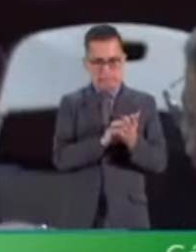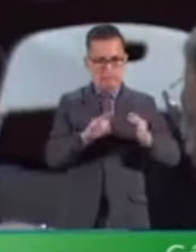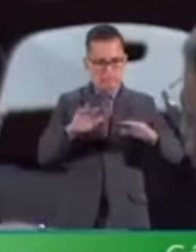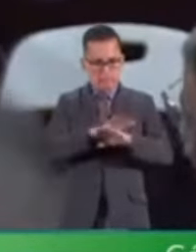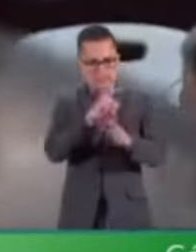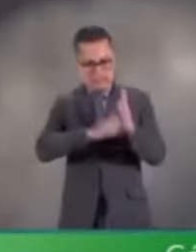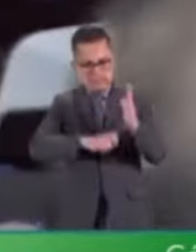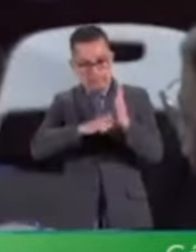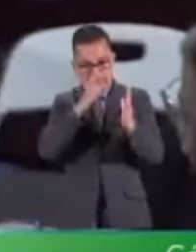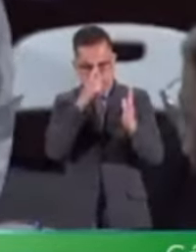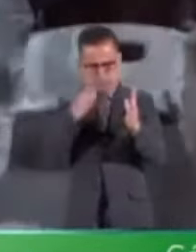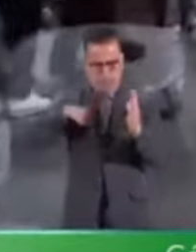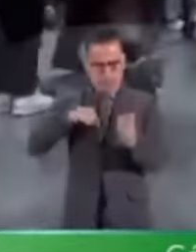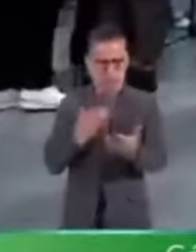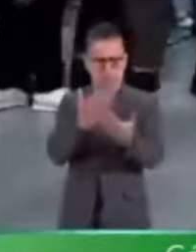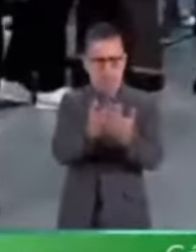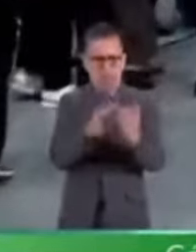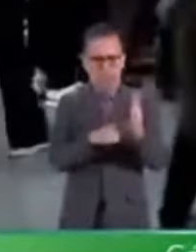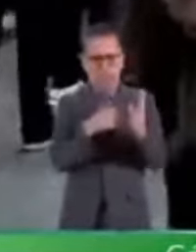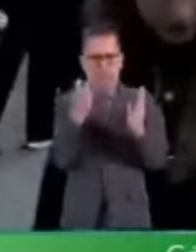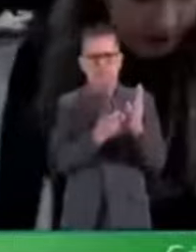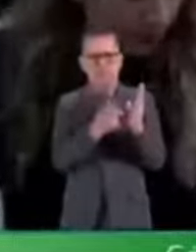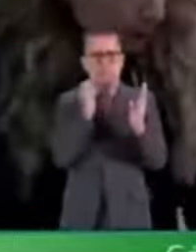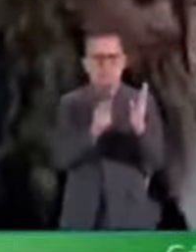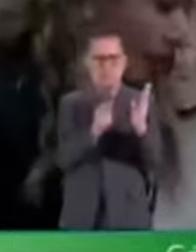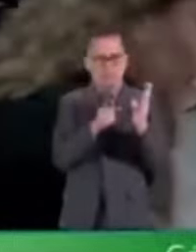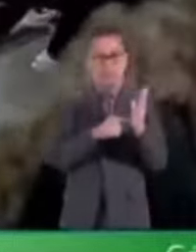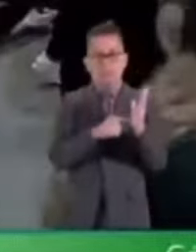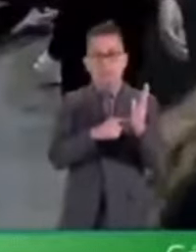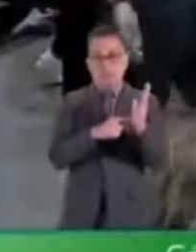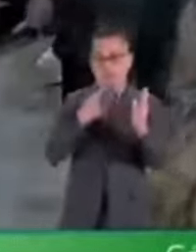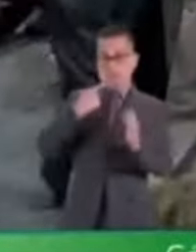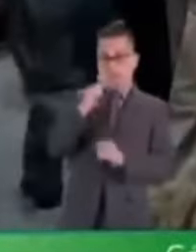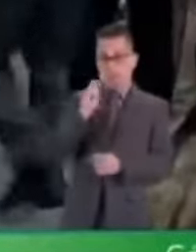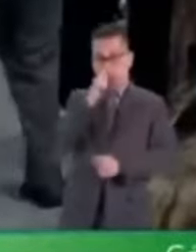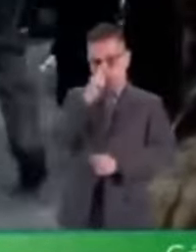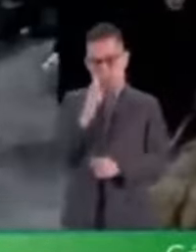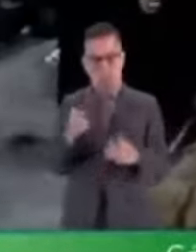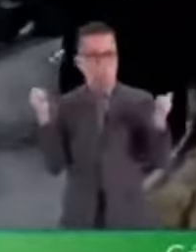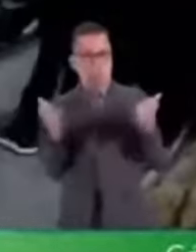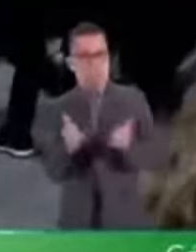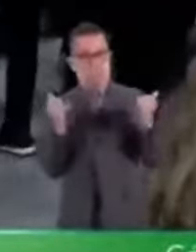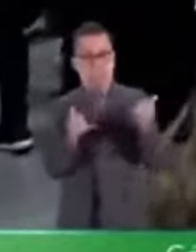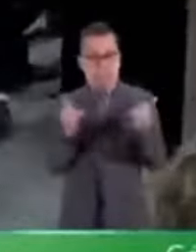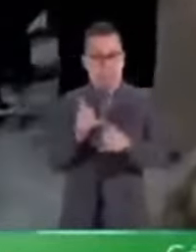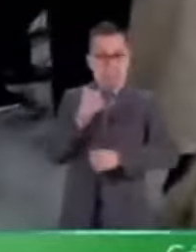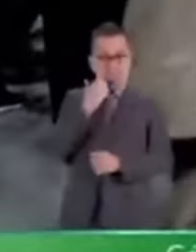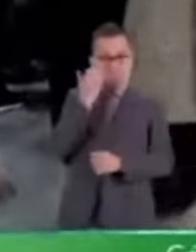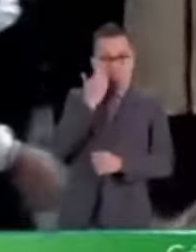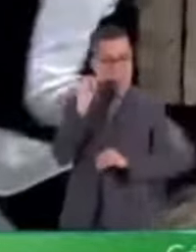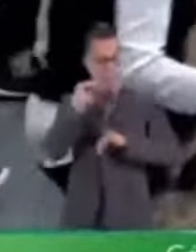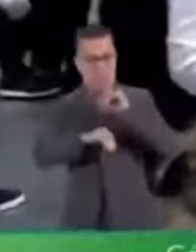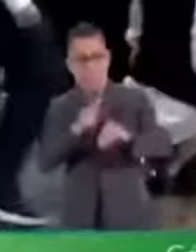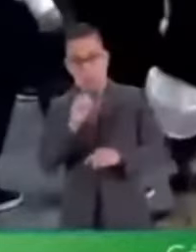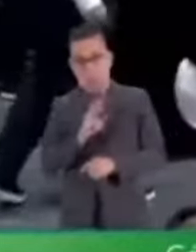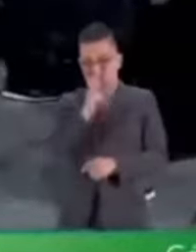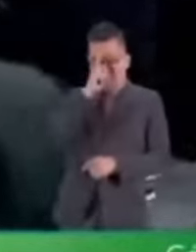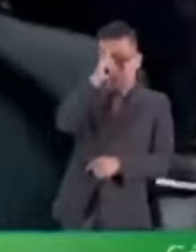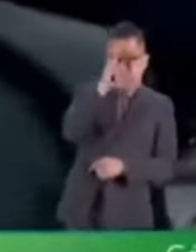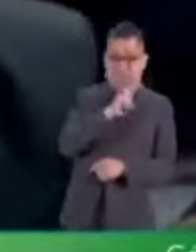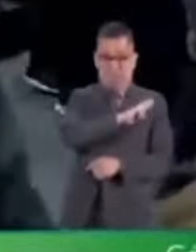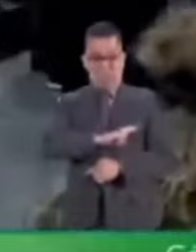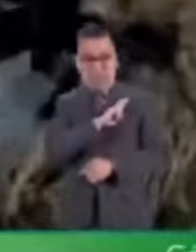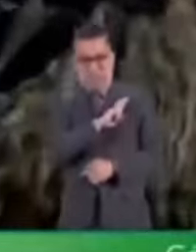la reforma que proponemos no es fruto ni del capricho, ni tampoco de la revancha o